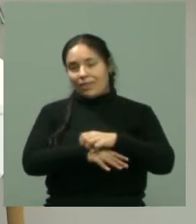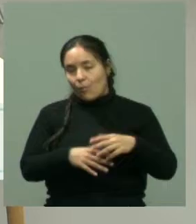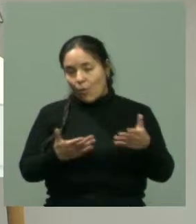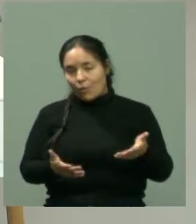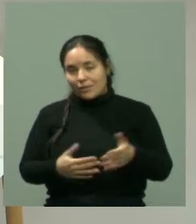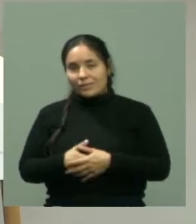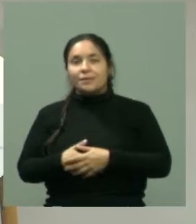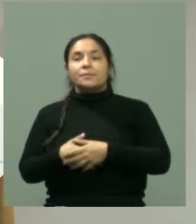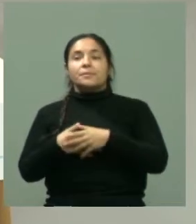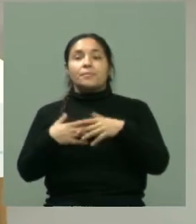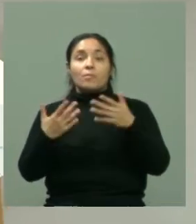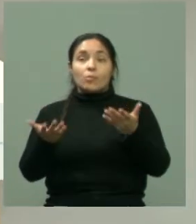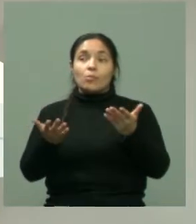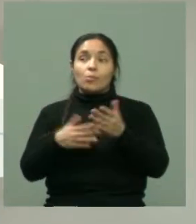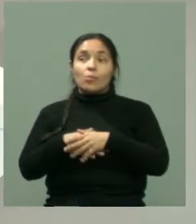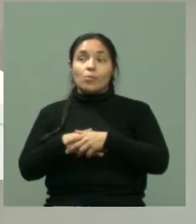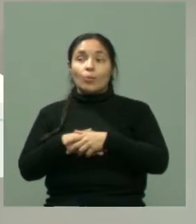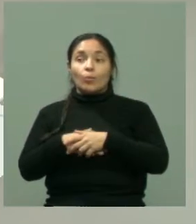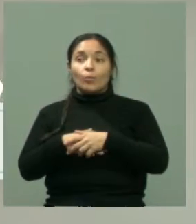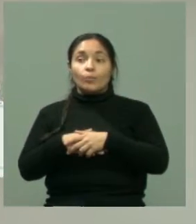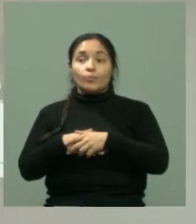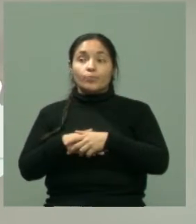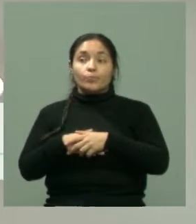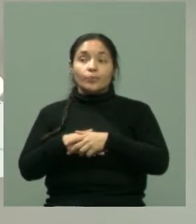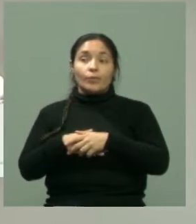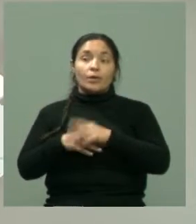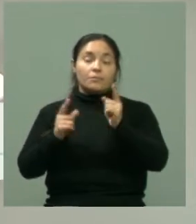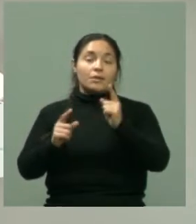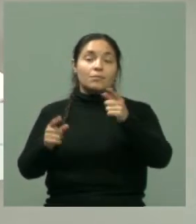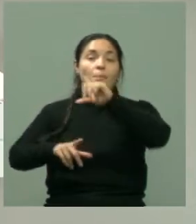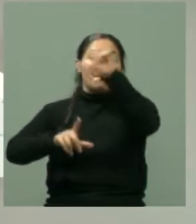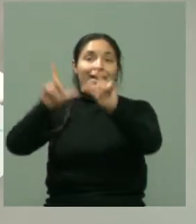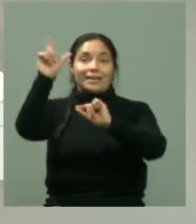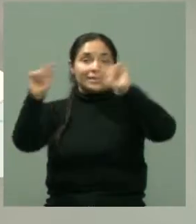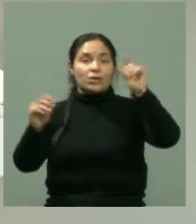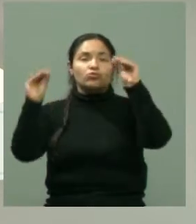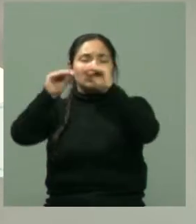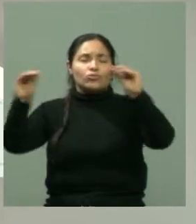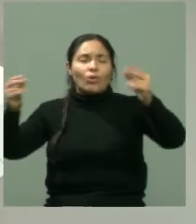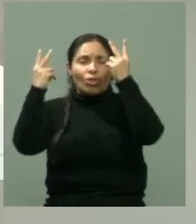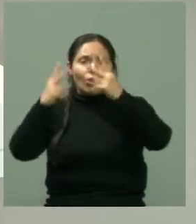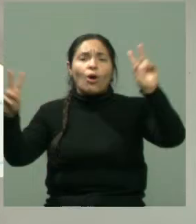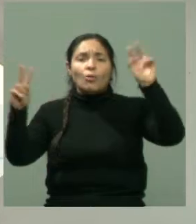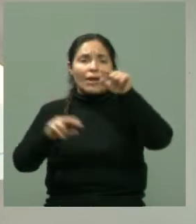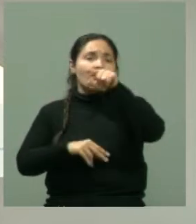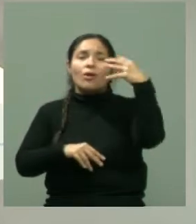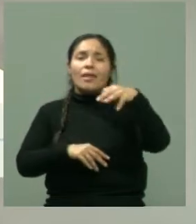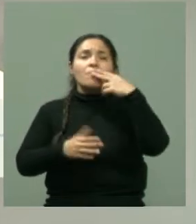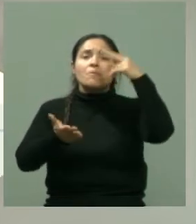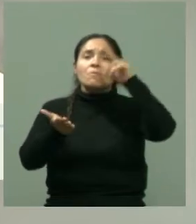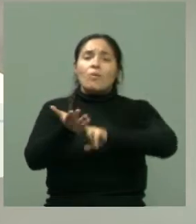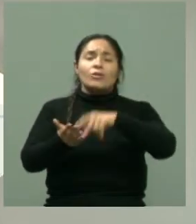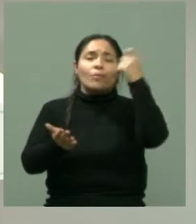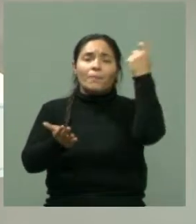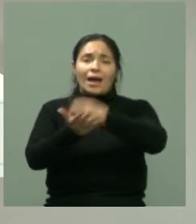lo verán, esto de, en algún momento se planteaba, bueno, los países que generan mucho más contaminación son los que tendrían que pagar un impuesto para eso, porque